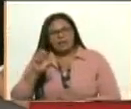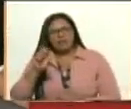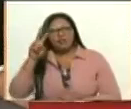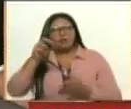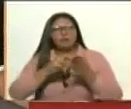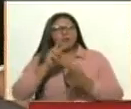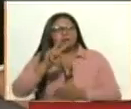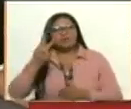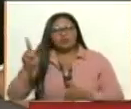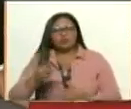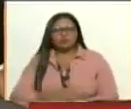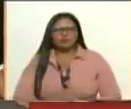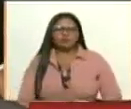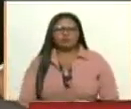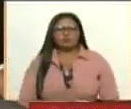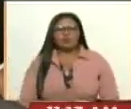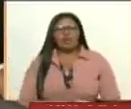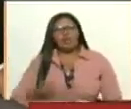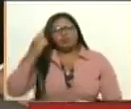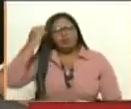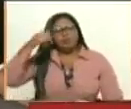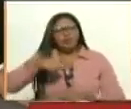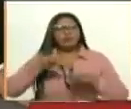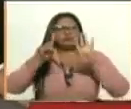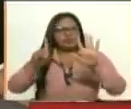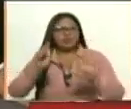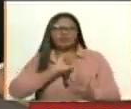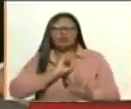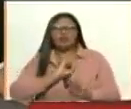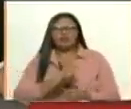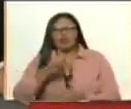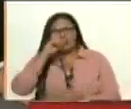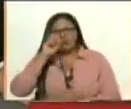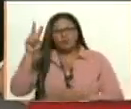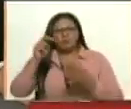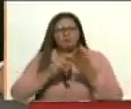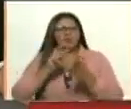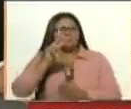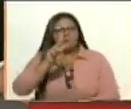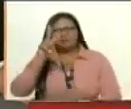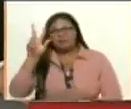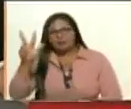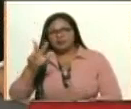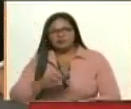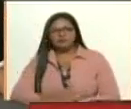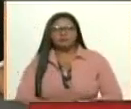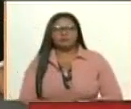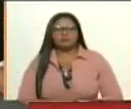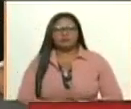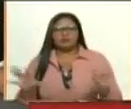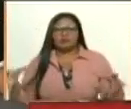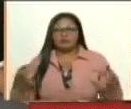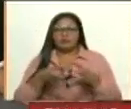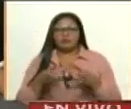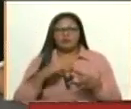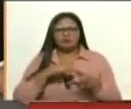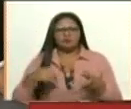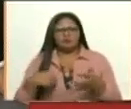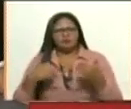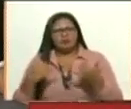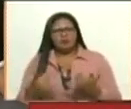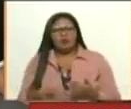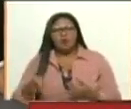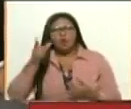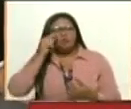2022. El día de hoy, 6 de enero del año 2023, reunidos las y